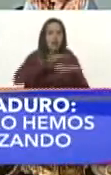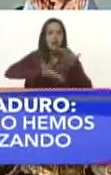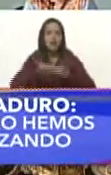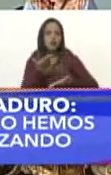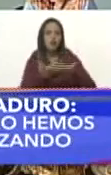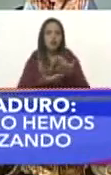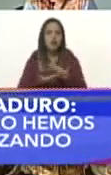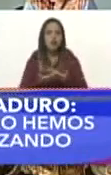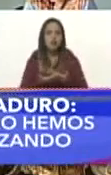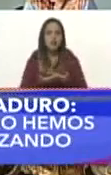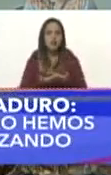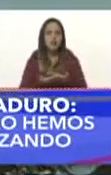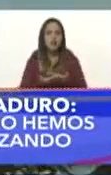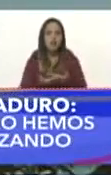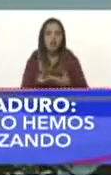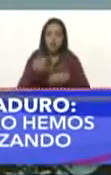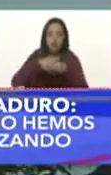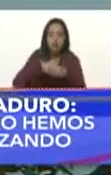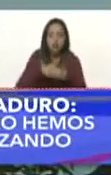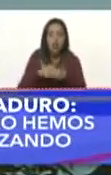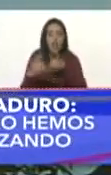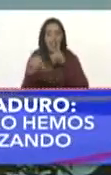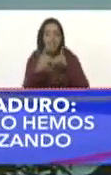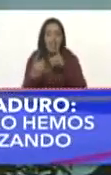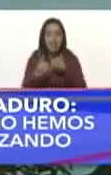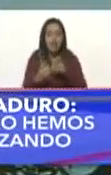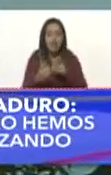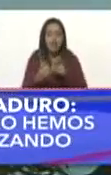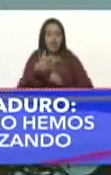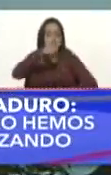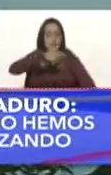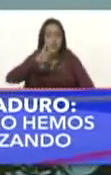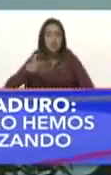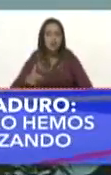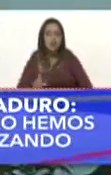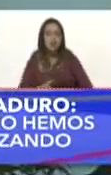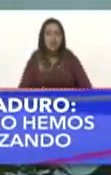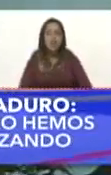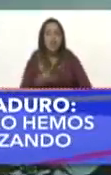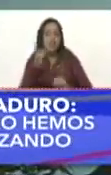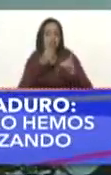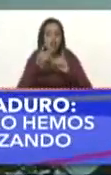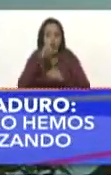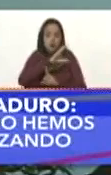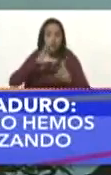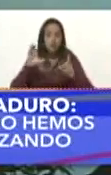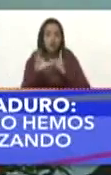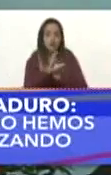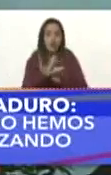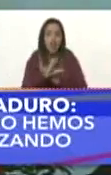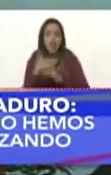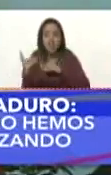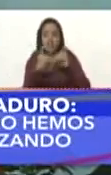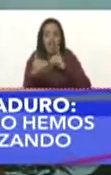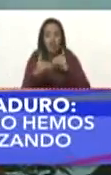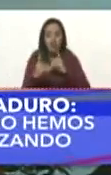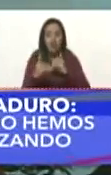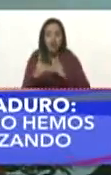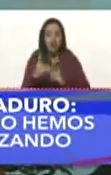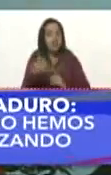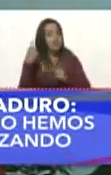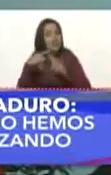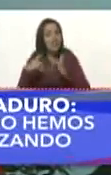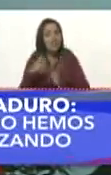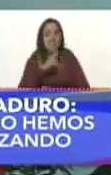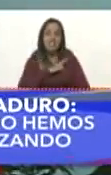la complementariedad, el diálogo de civilizaciones, el diálogo de cultura, el diálogo de religiones. Yo sí